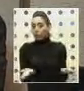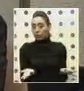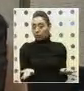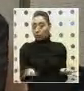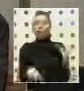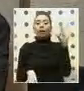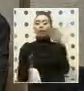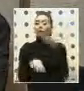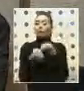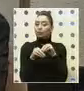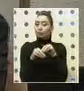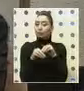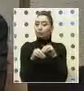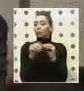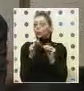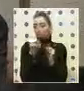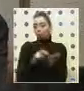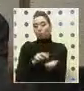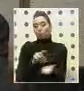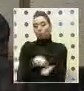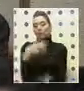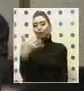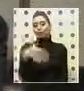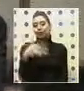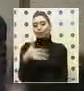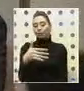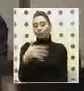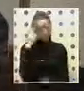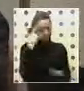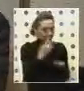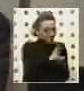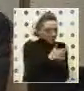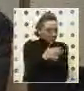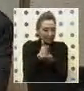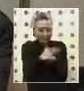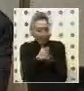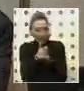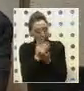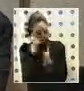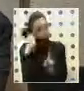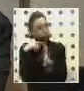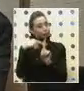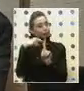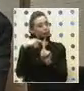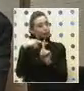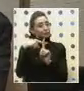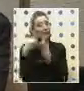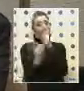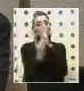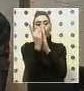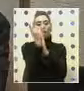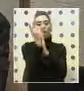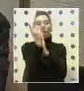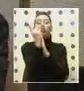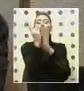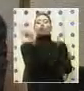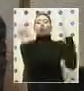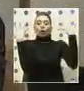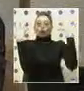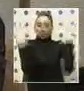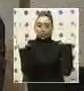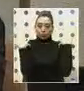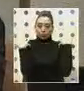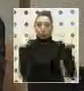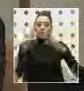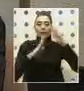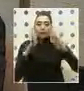síntesis, un paso importante para planificar con optimismo el desarrollo responsable de la